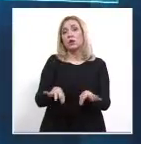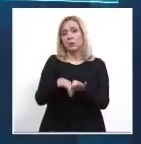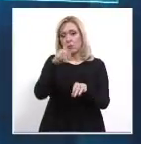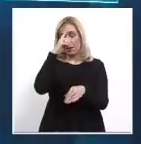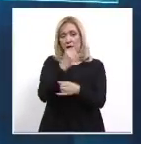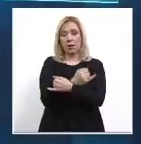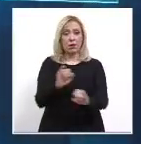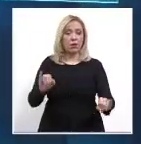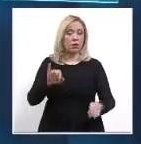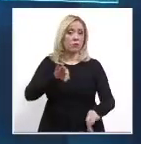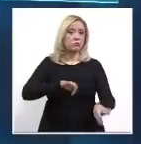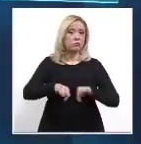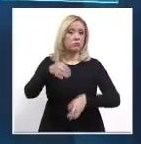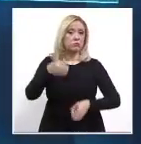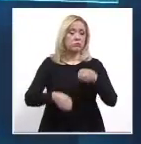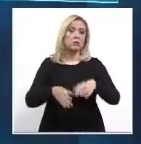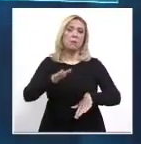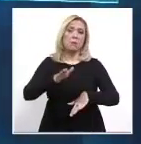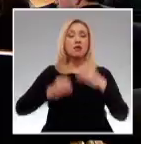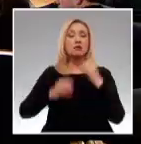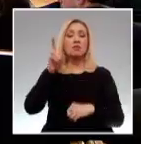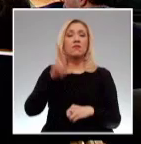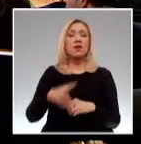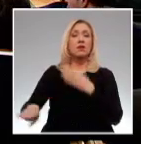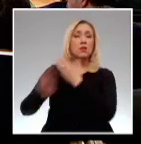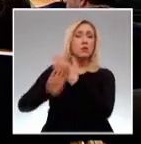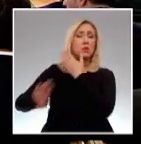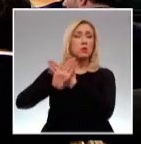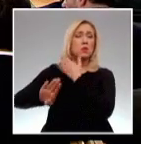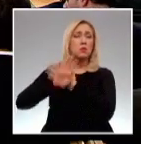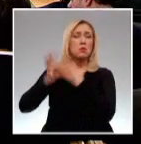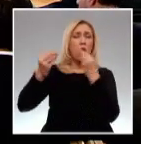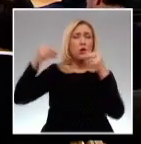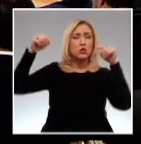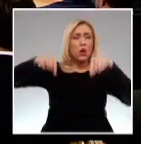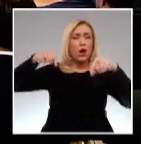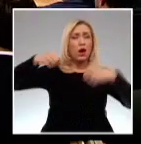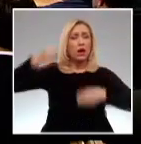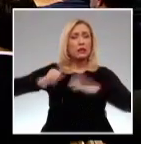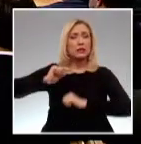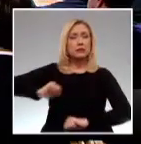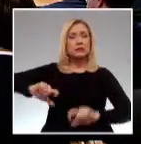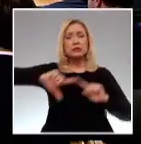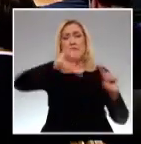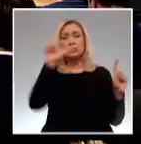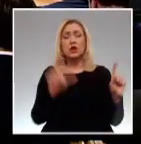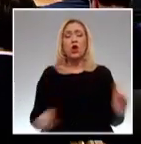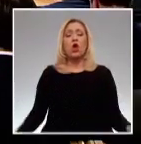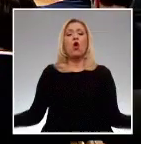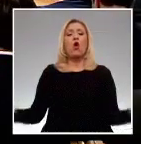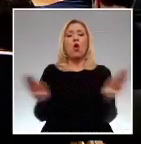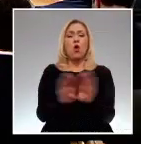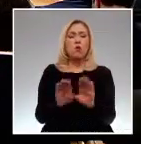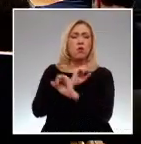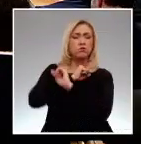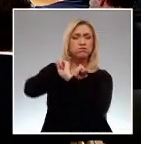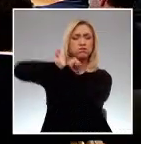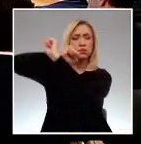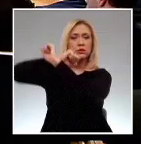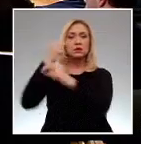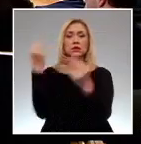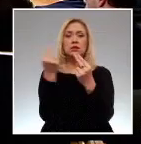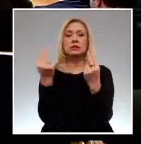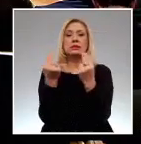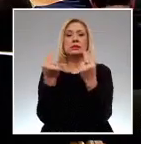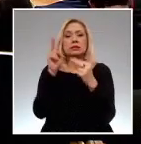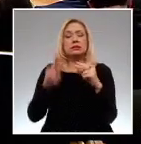formación de jueces y magistrados. Es indispensable la enseñanza y práctica de la ética en la formación de